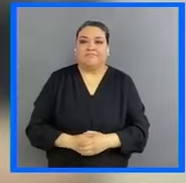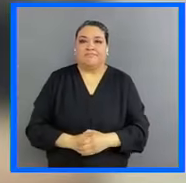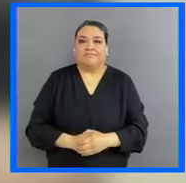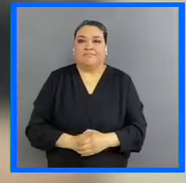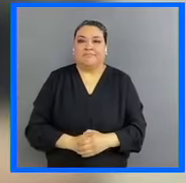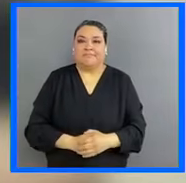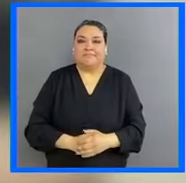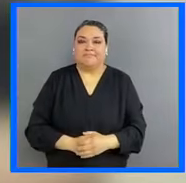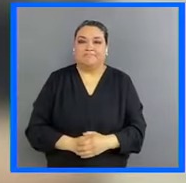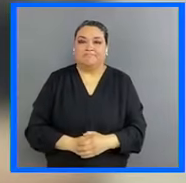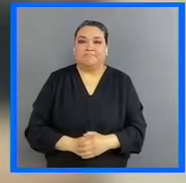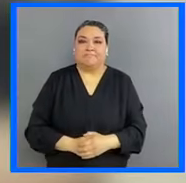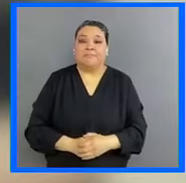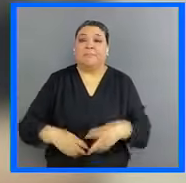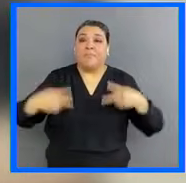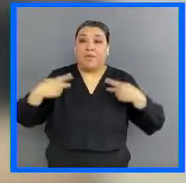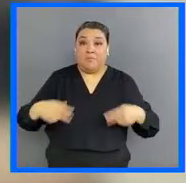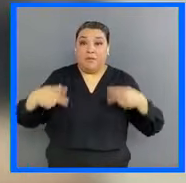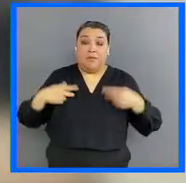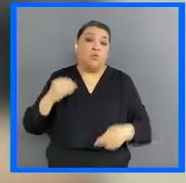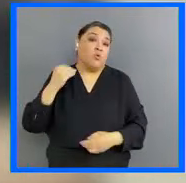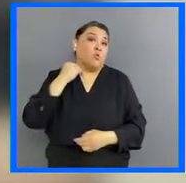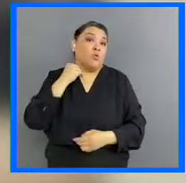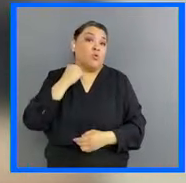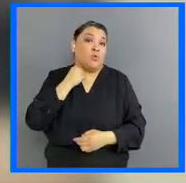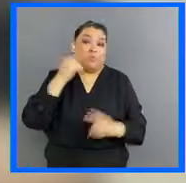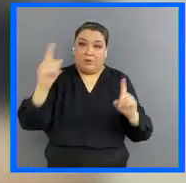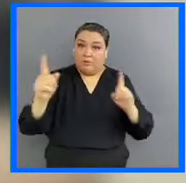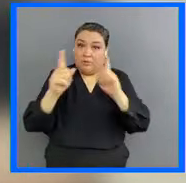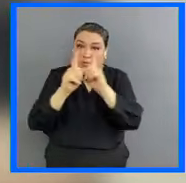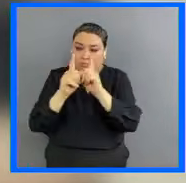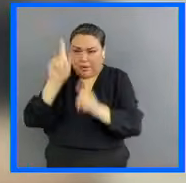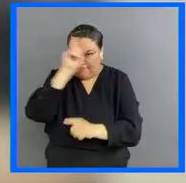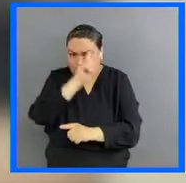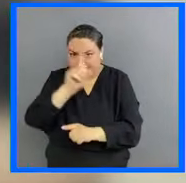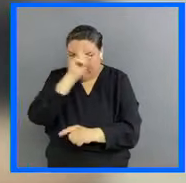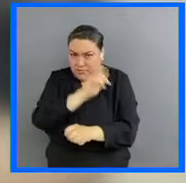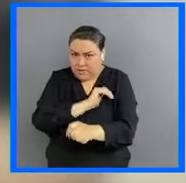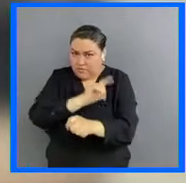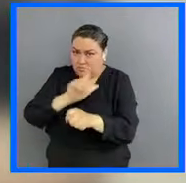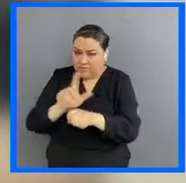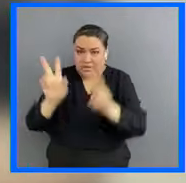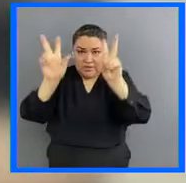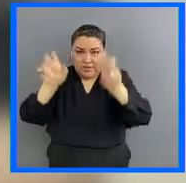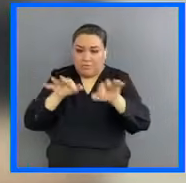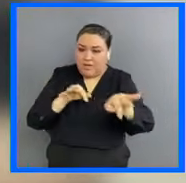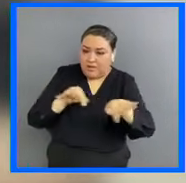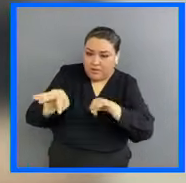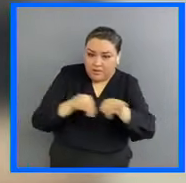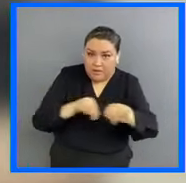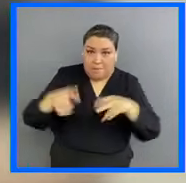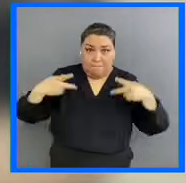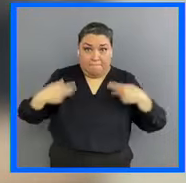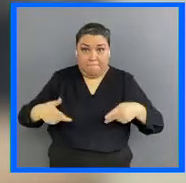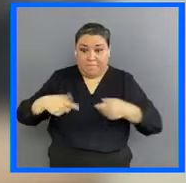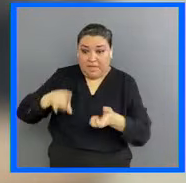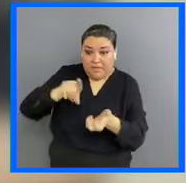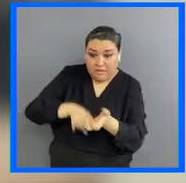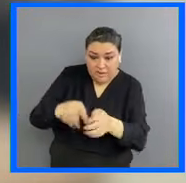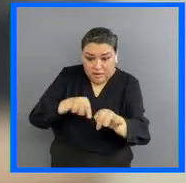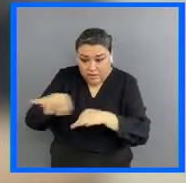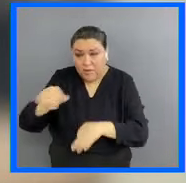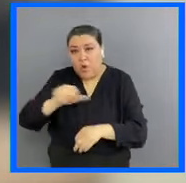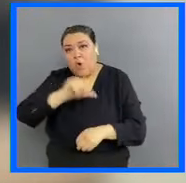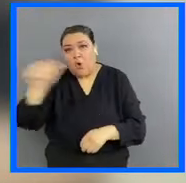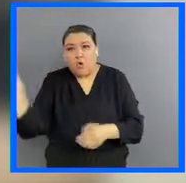Nuestras personas abogadas brindan atención jurídica especializada en materia laboral para personas trabajadoras, desempleadas,